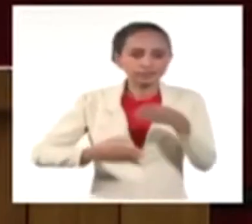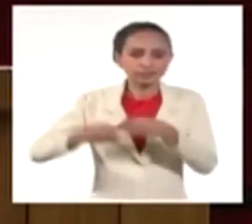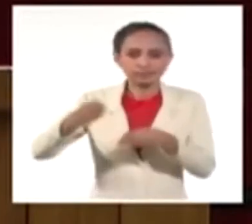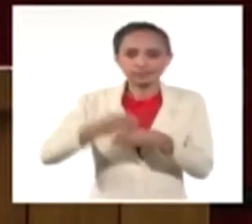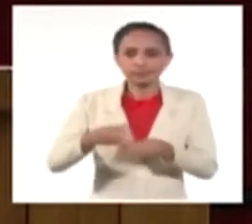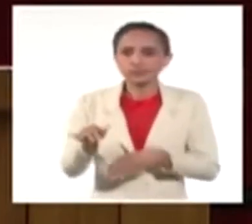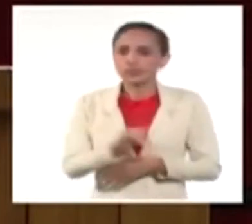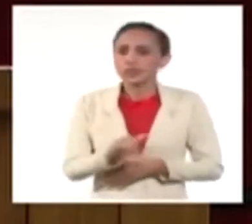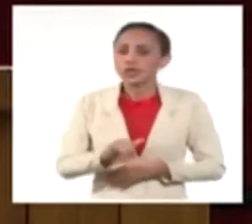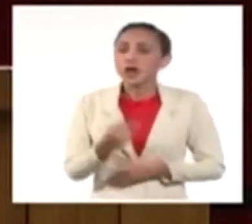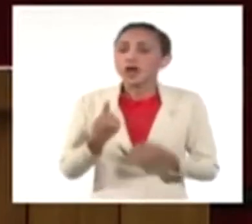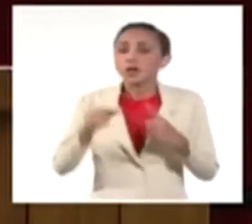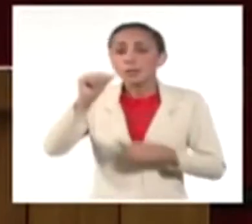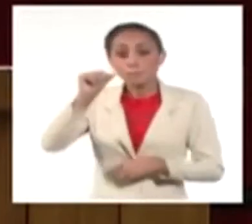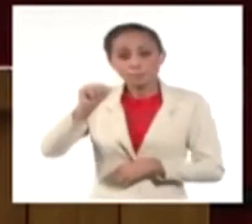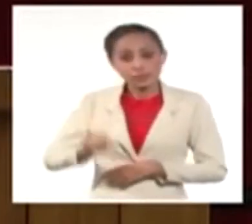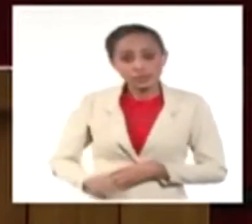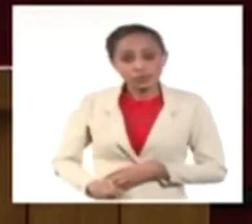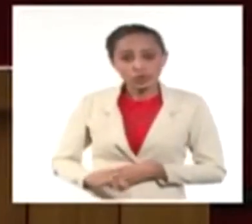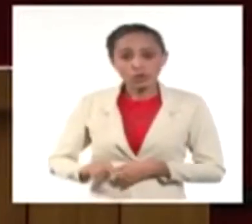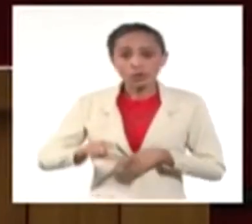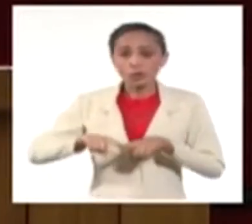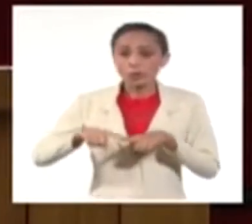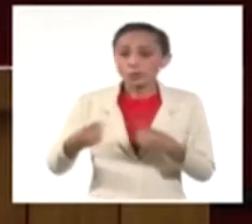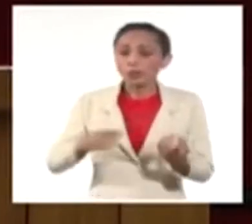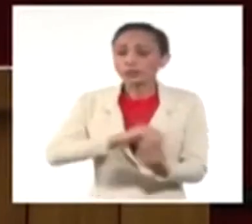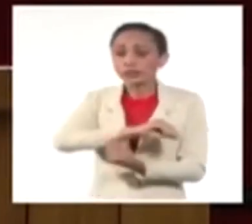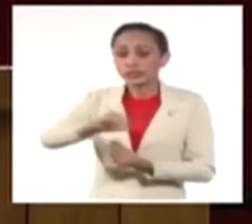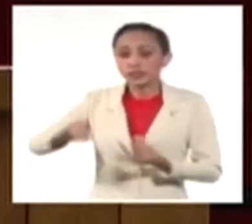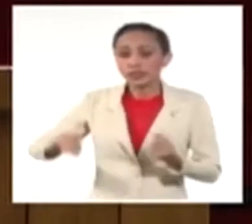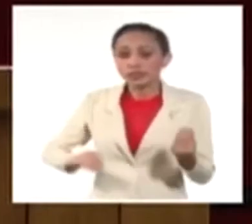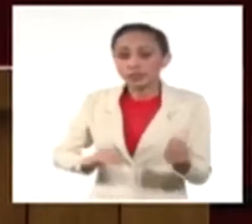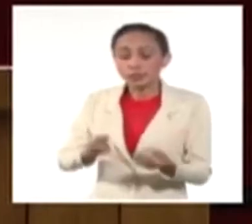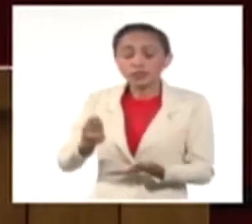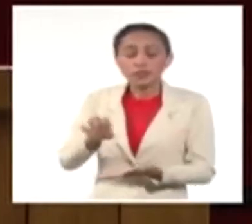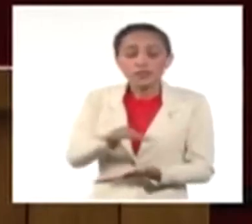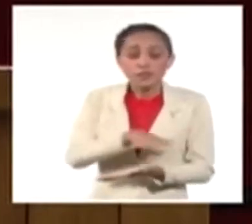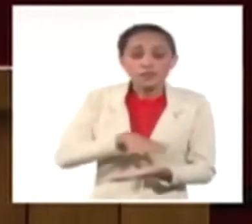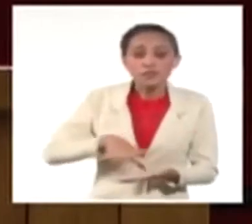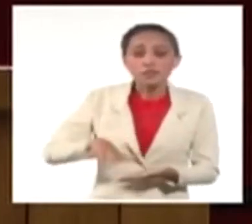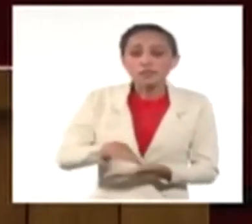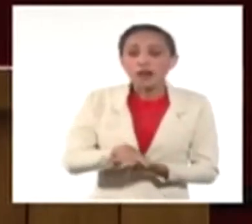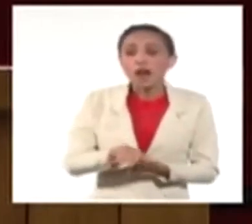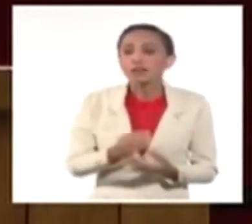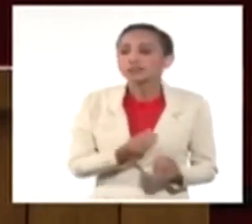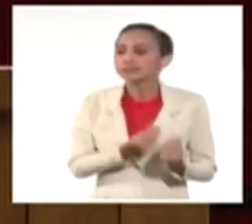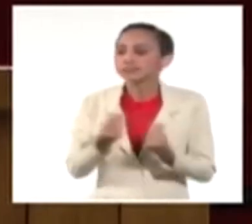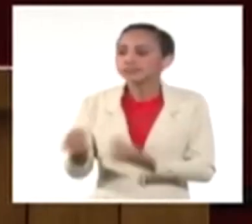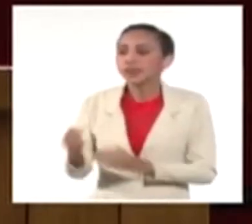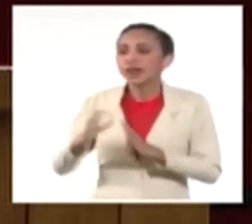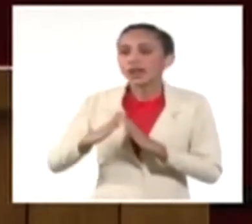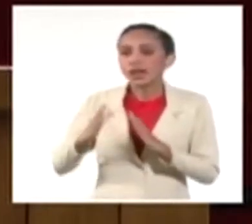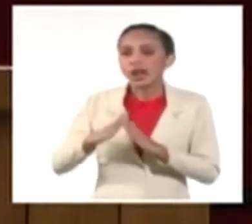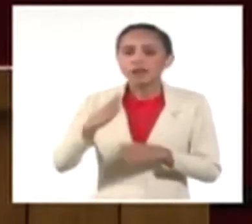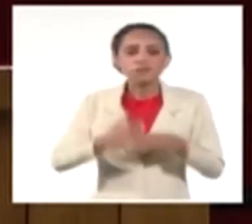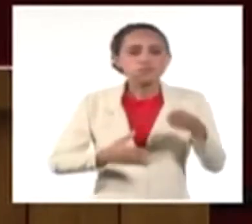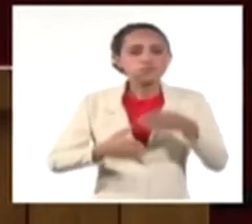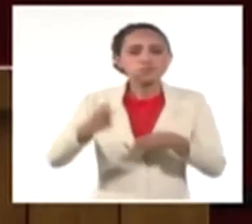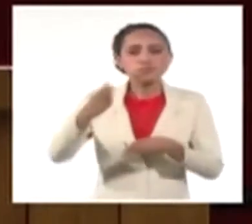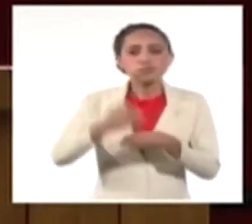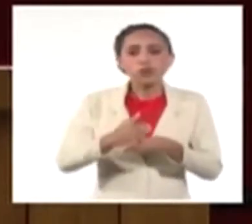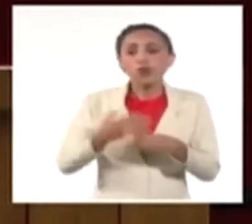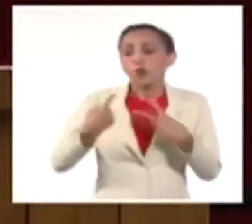para personas que como parte de la transformación de los barrios sean beneficiadas con la construcción y reparación de